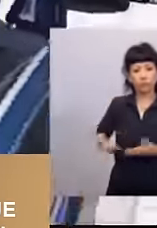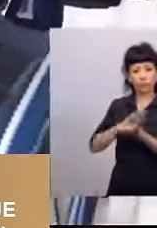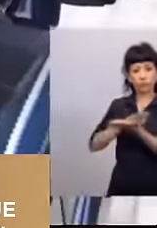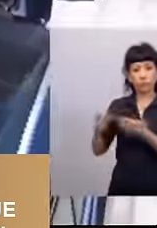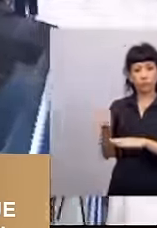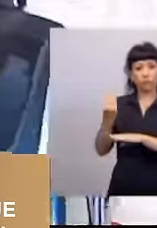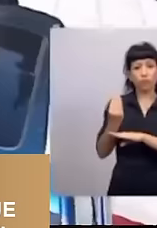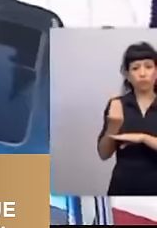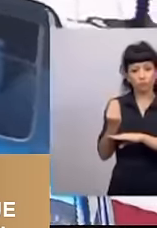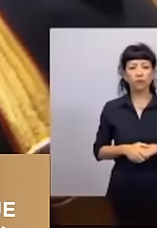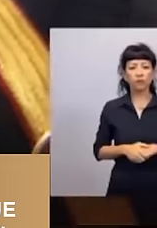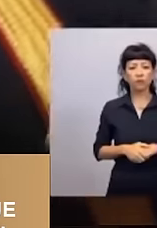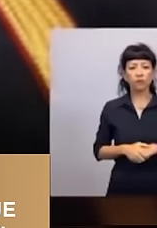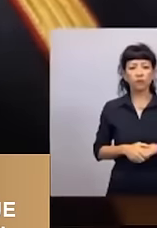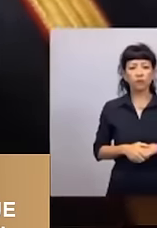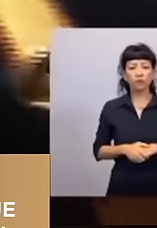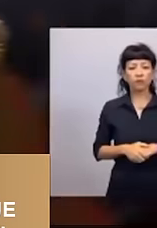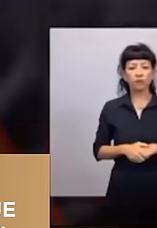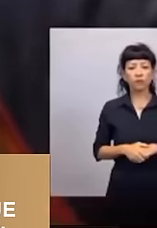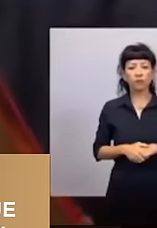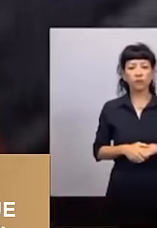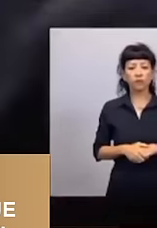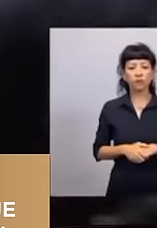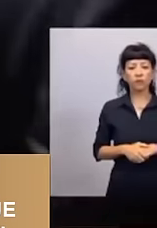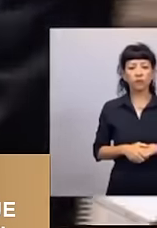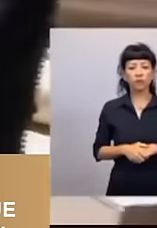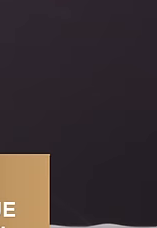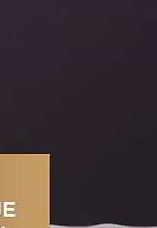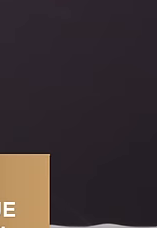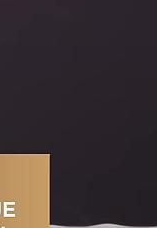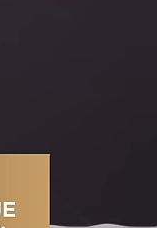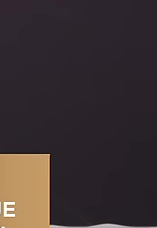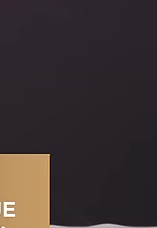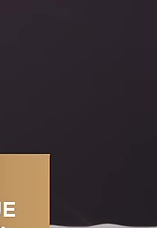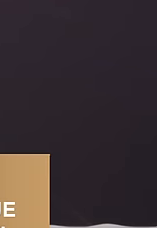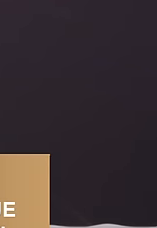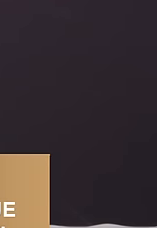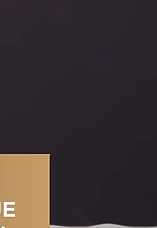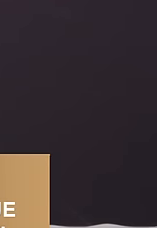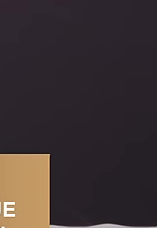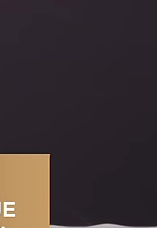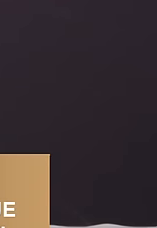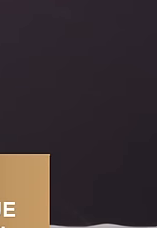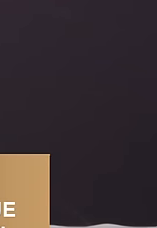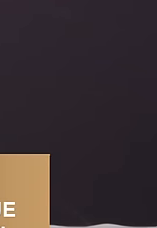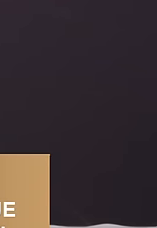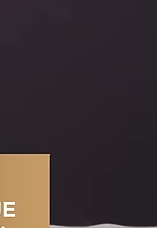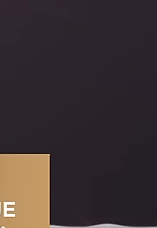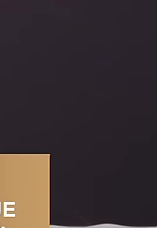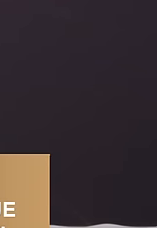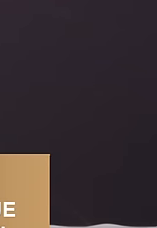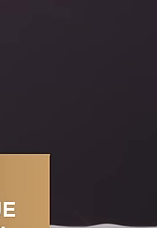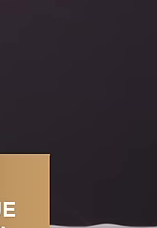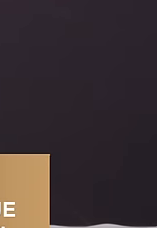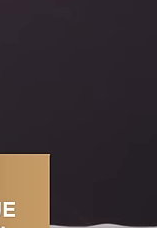esta medalla. Y en este caso yo creo que un defensor de la libertad. Pero lo que critican no es que le otorgue la medalla, sino que no haya habido una comunicación previa con